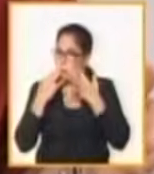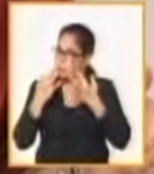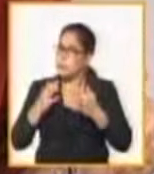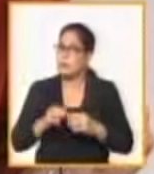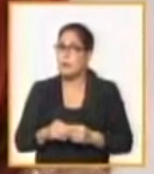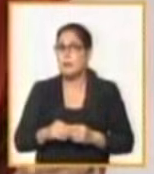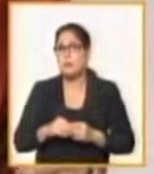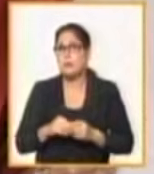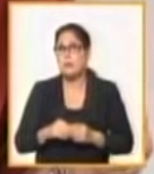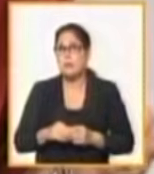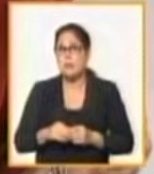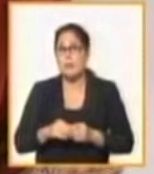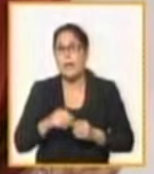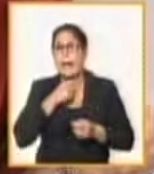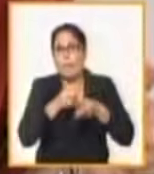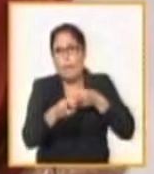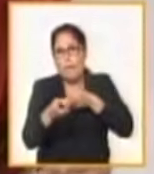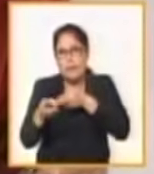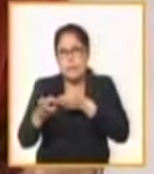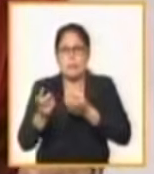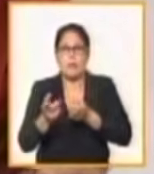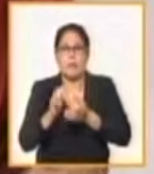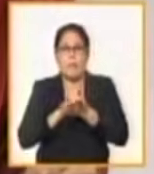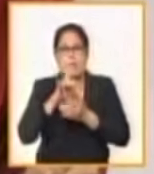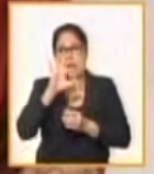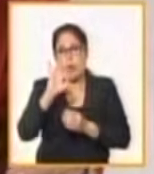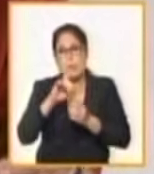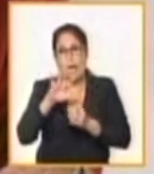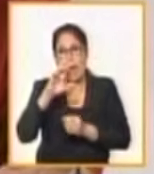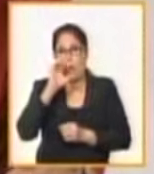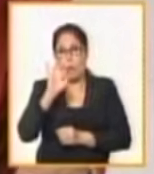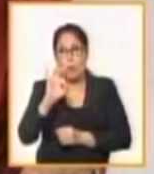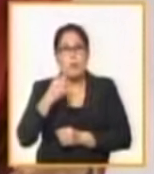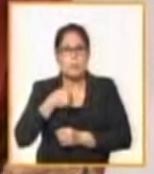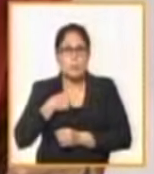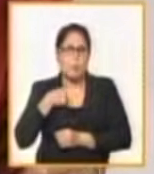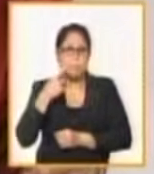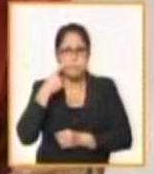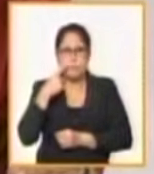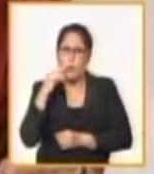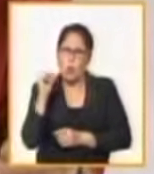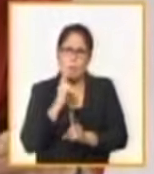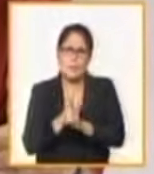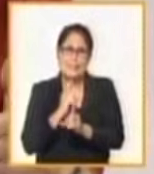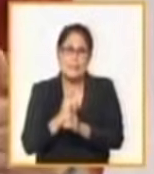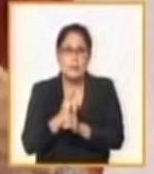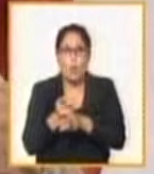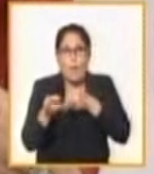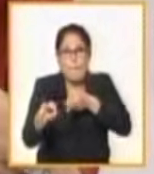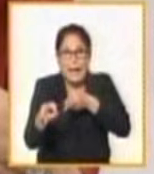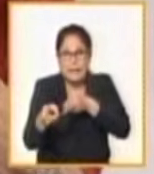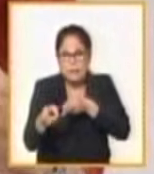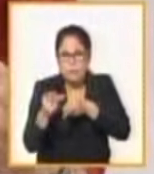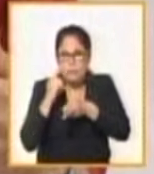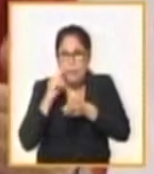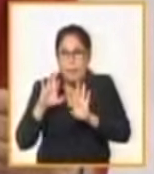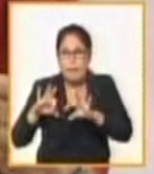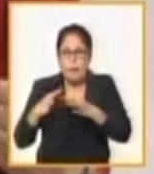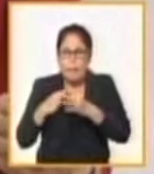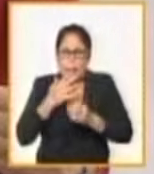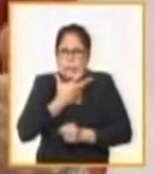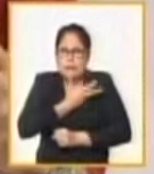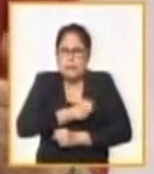fueron asesinadas, por ejemplo, a Marcelo Salado. Cuando Marcelo Salado lo matan, en mi familia, en mi